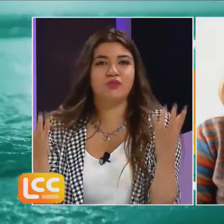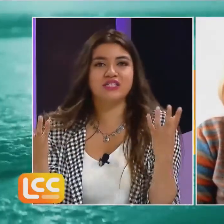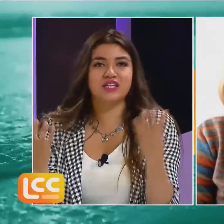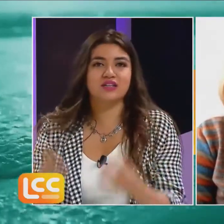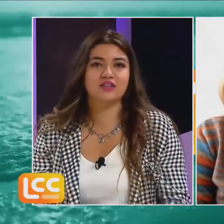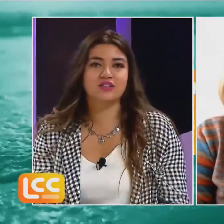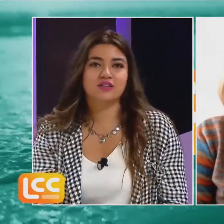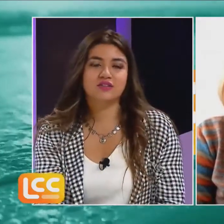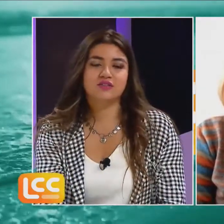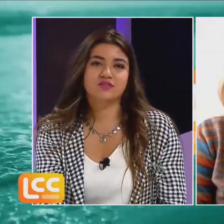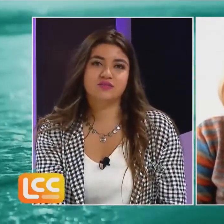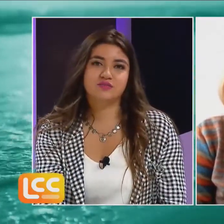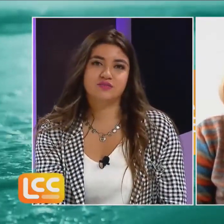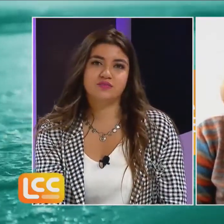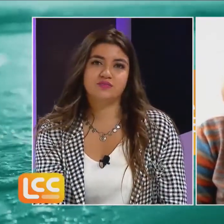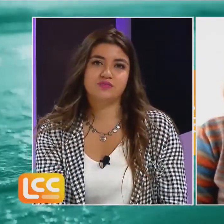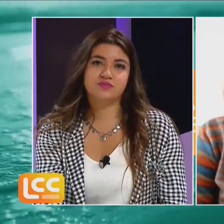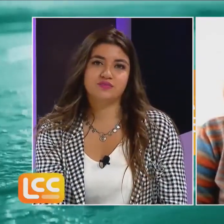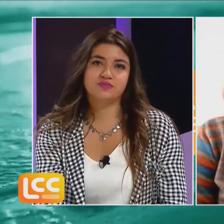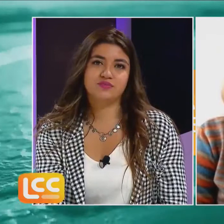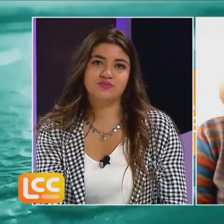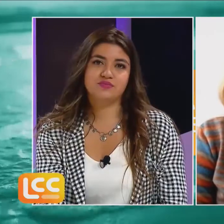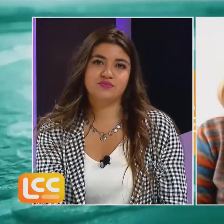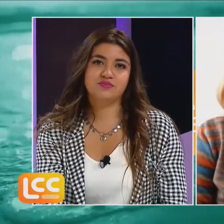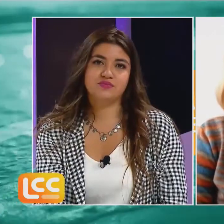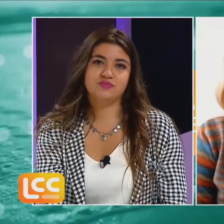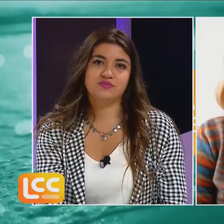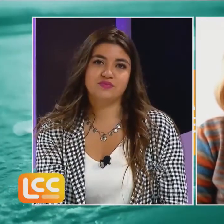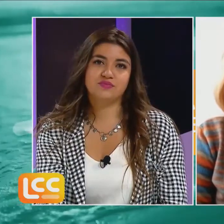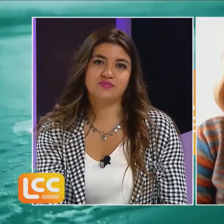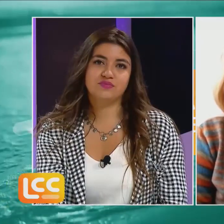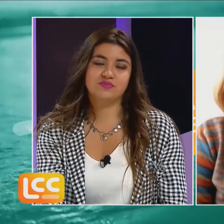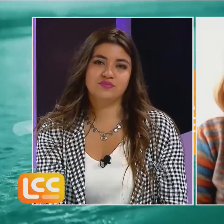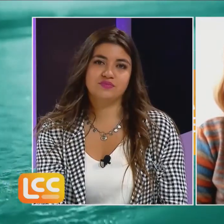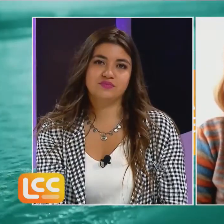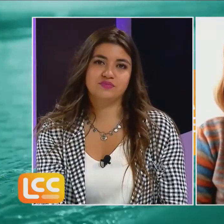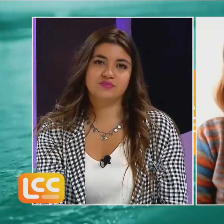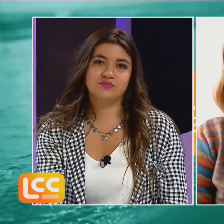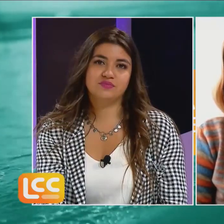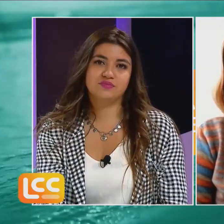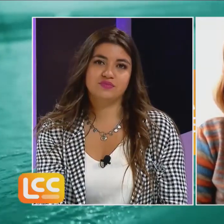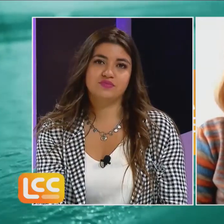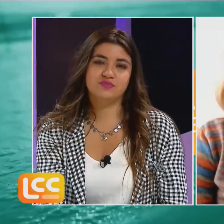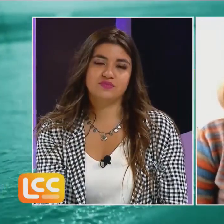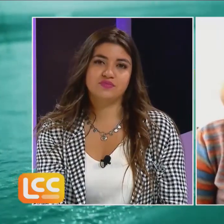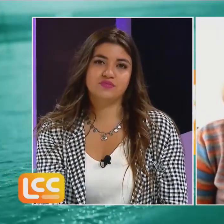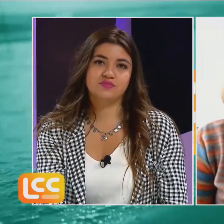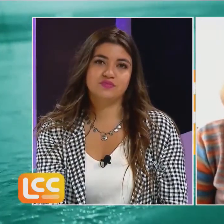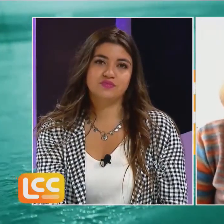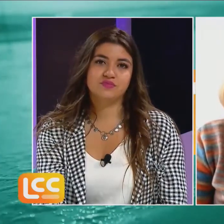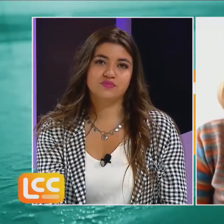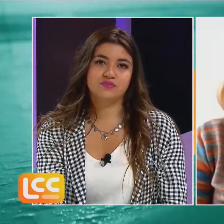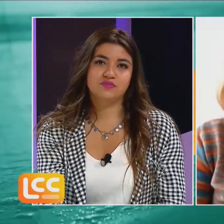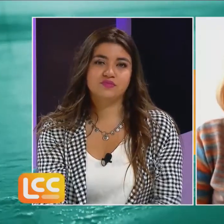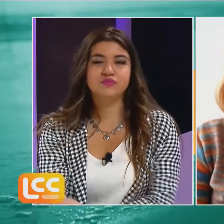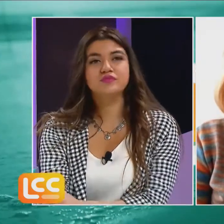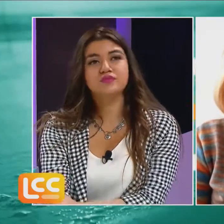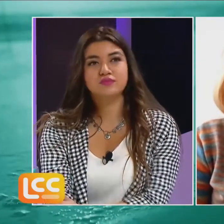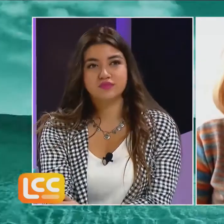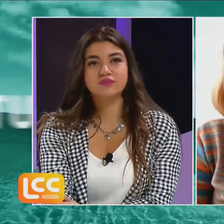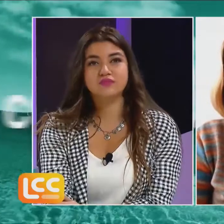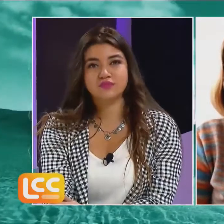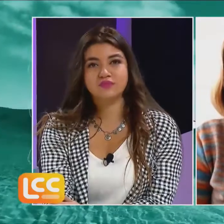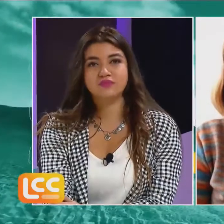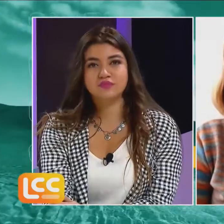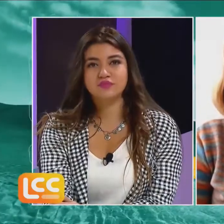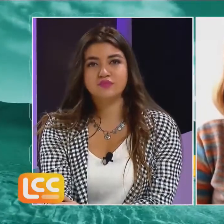sea una sorpresa. Exacto, bueno, parte específicamente por lo que podamos vivir desde la más temprana